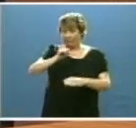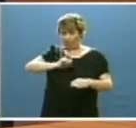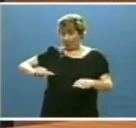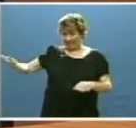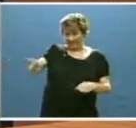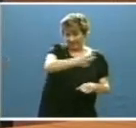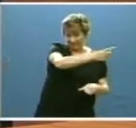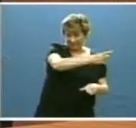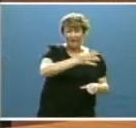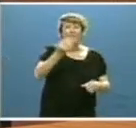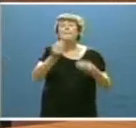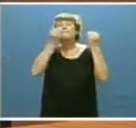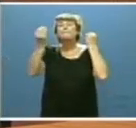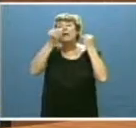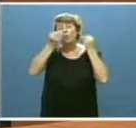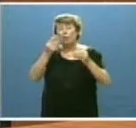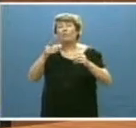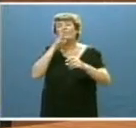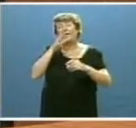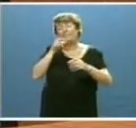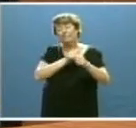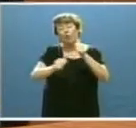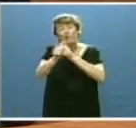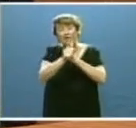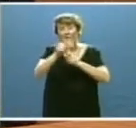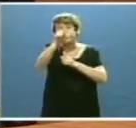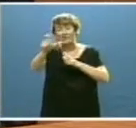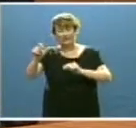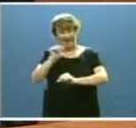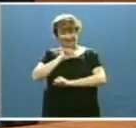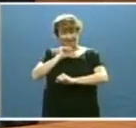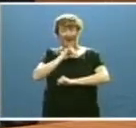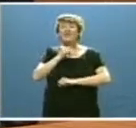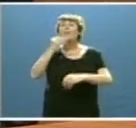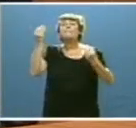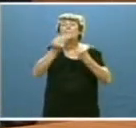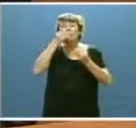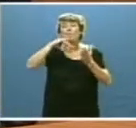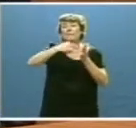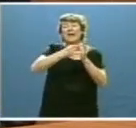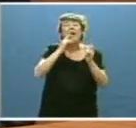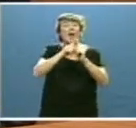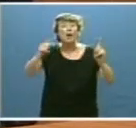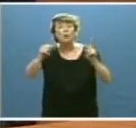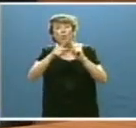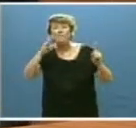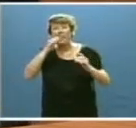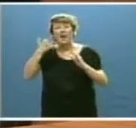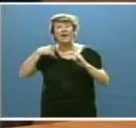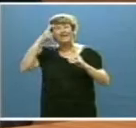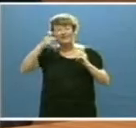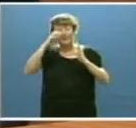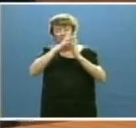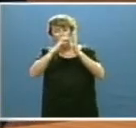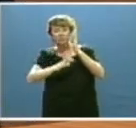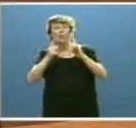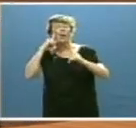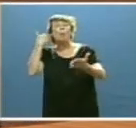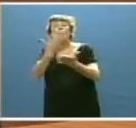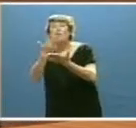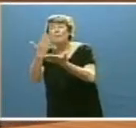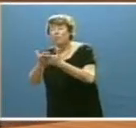de gestión de prioridades de los pacientes en espera y de poner en marcha planes anuales para continuar reduciendo tiempos en pruebas diagnósticas